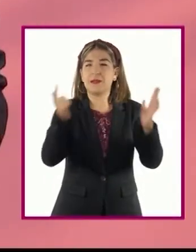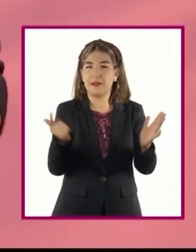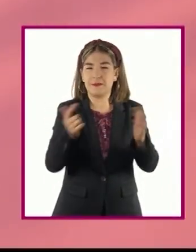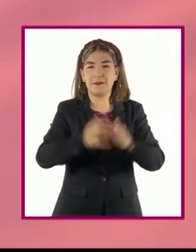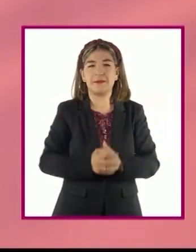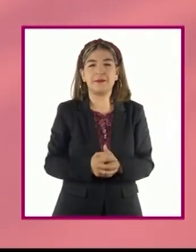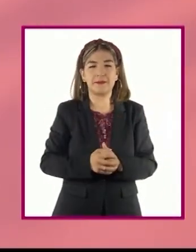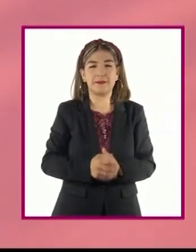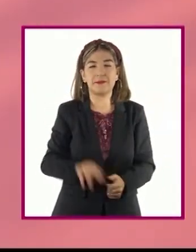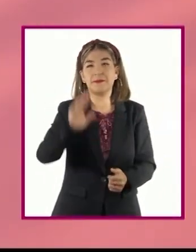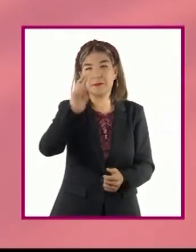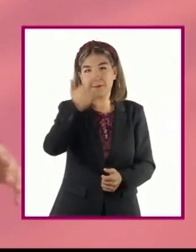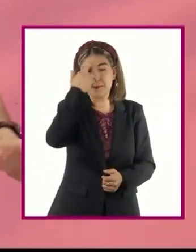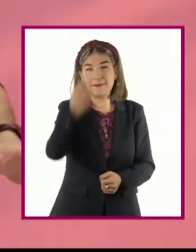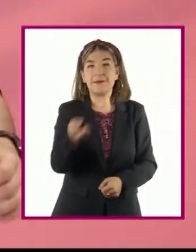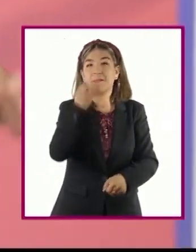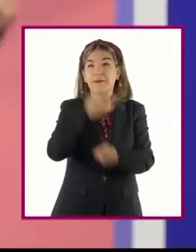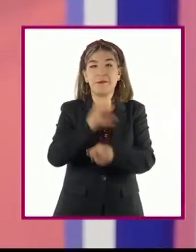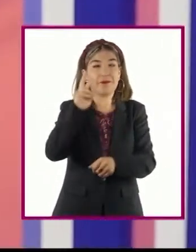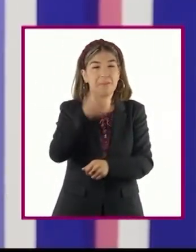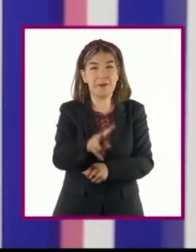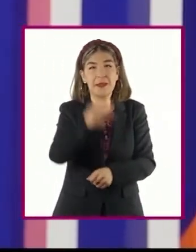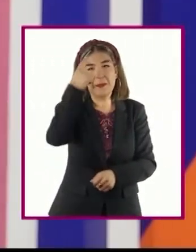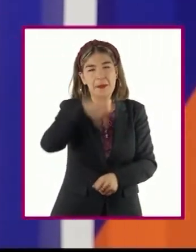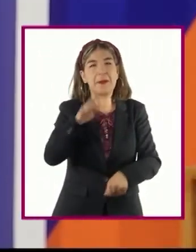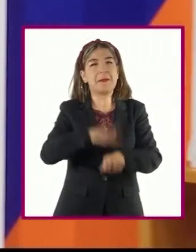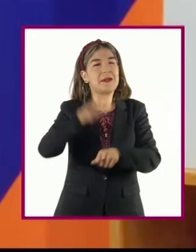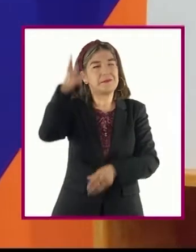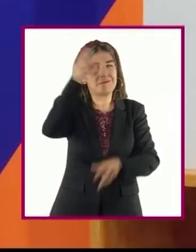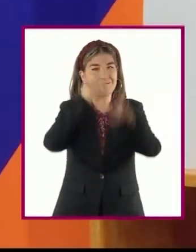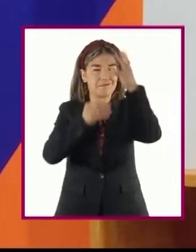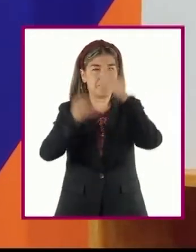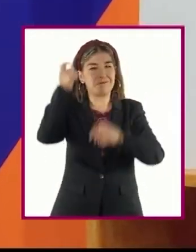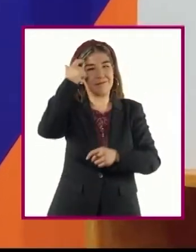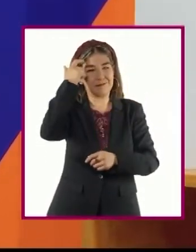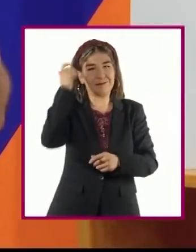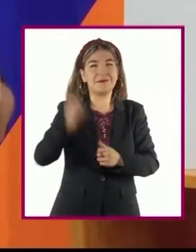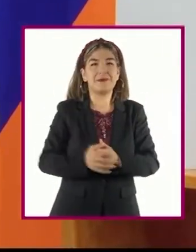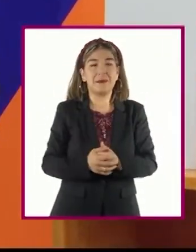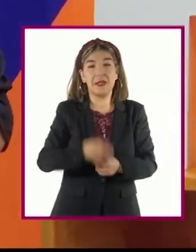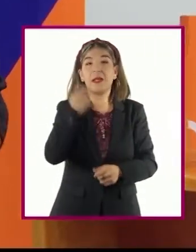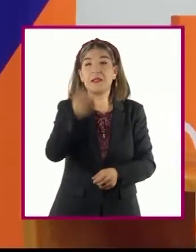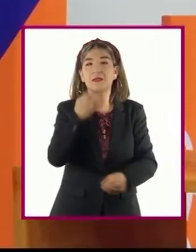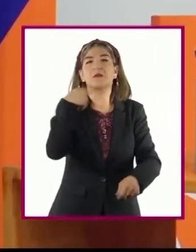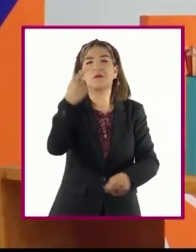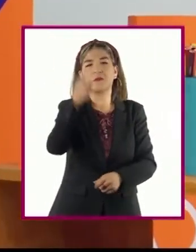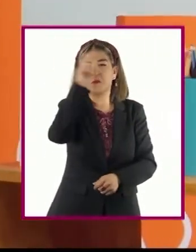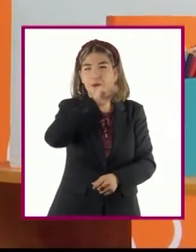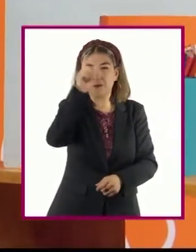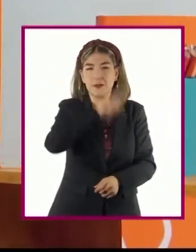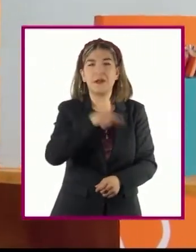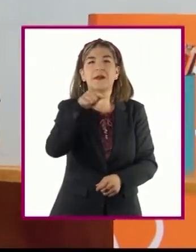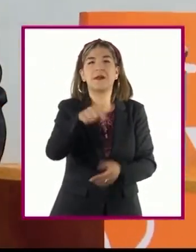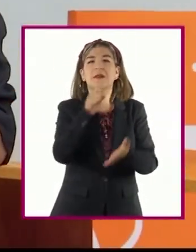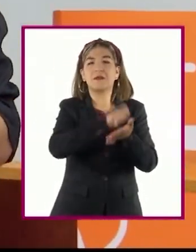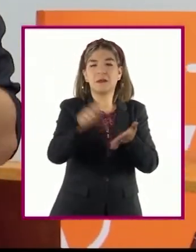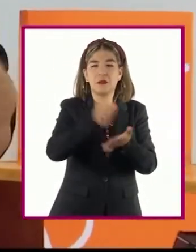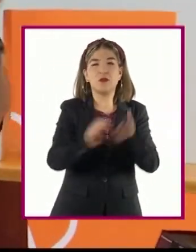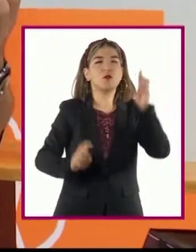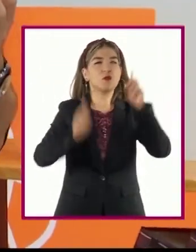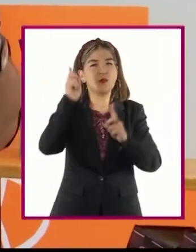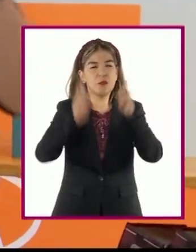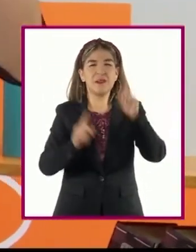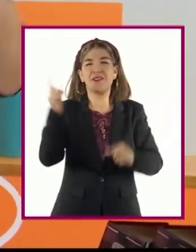texto. Recuerden que todo lo que vean es para reforzar su conocimiento. Así que les recomiendo llevar un registro de las